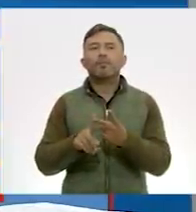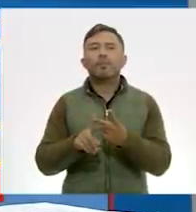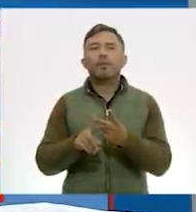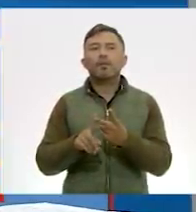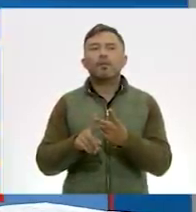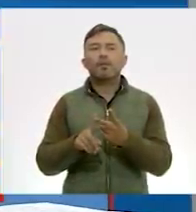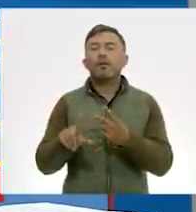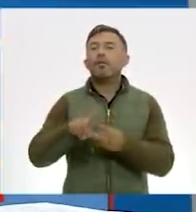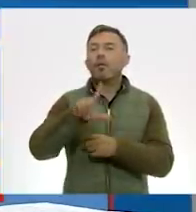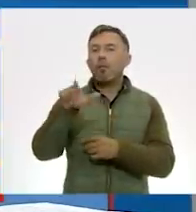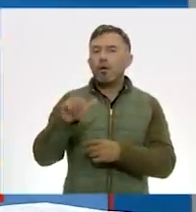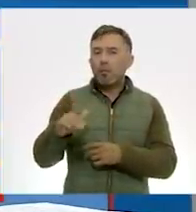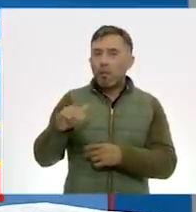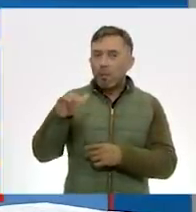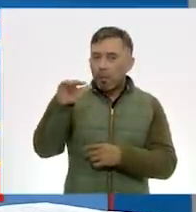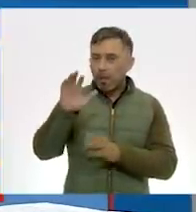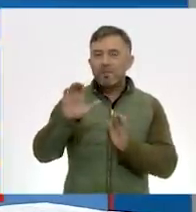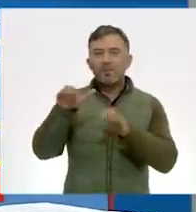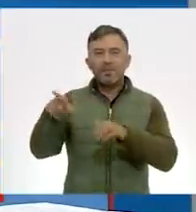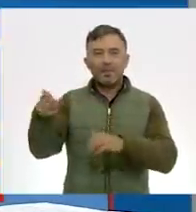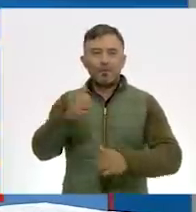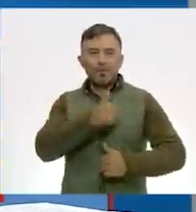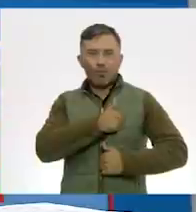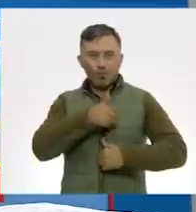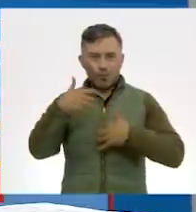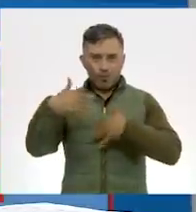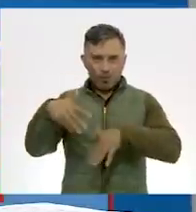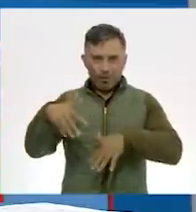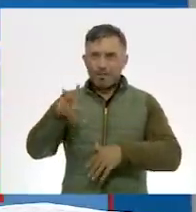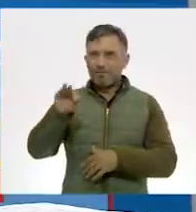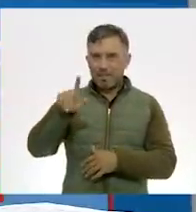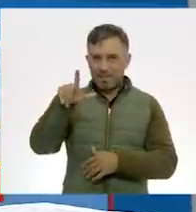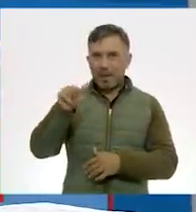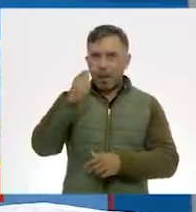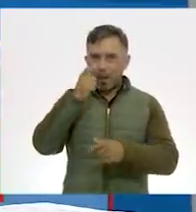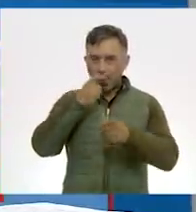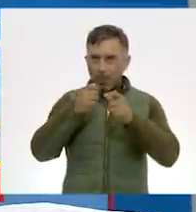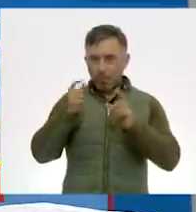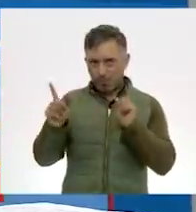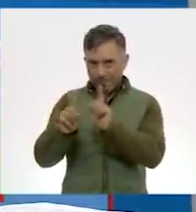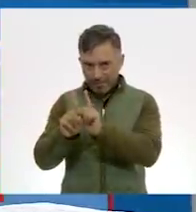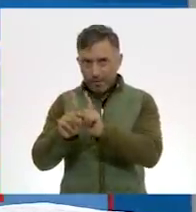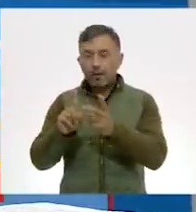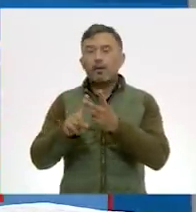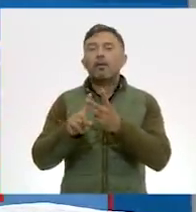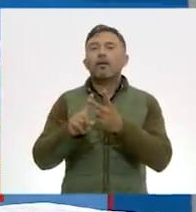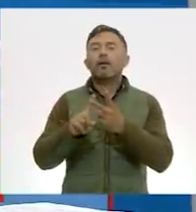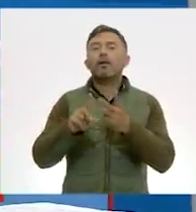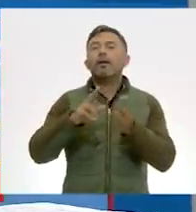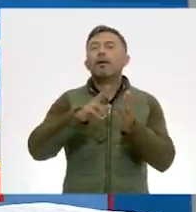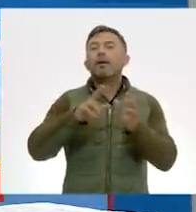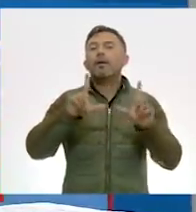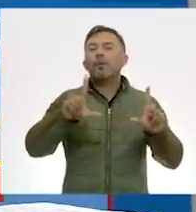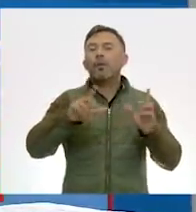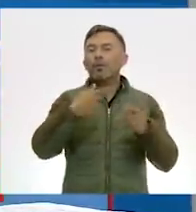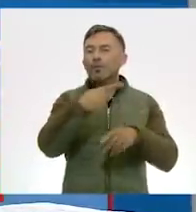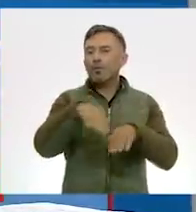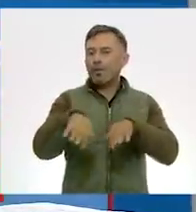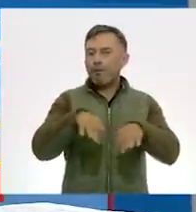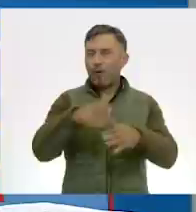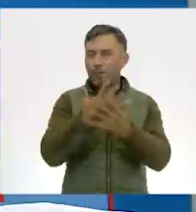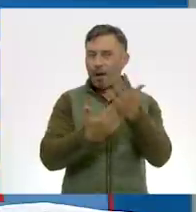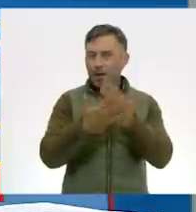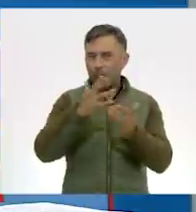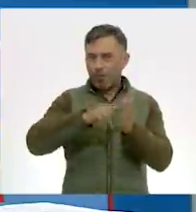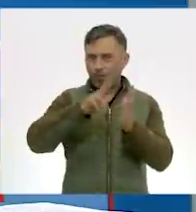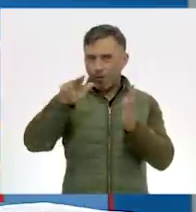se incorpora con las tropas de Villa, Exacto. los nombres de sus obras. Entonces ya por ahí empezamos